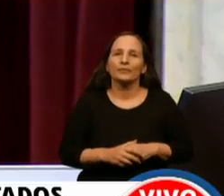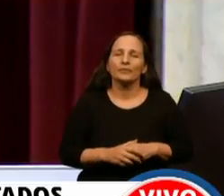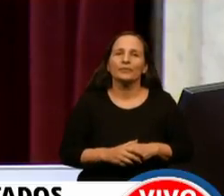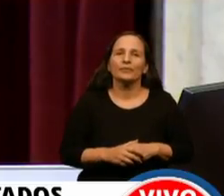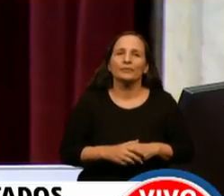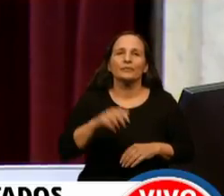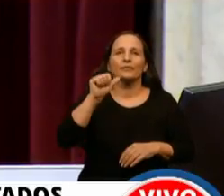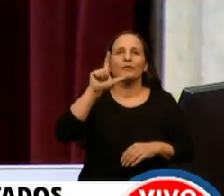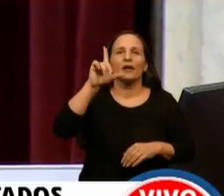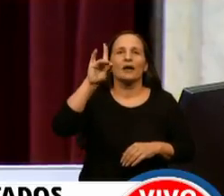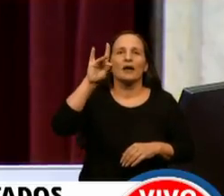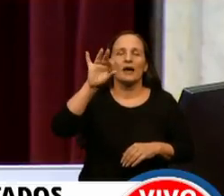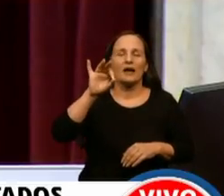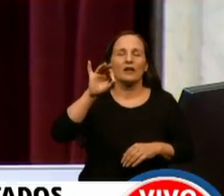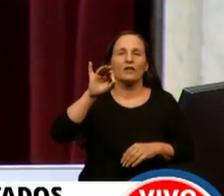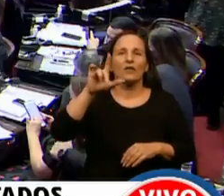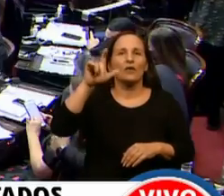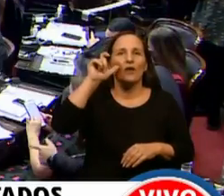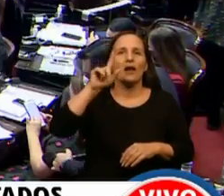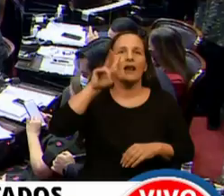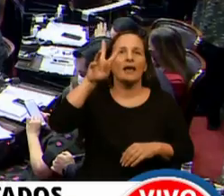aldo adolfo leiva